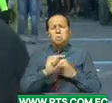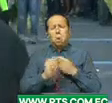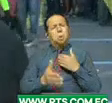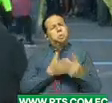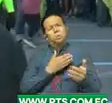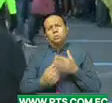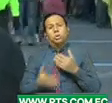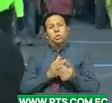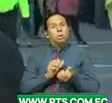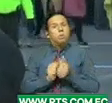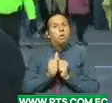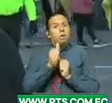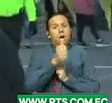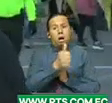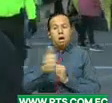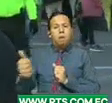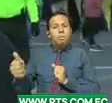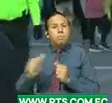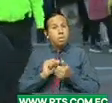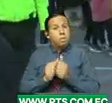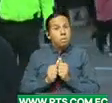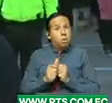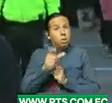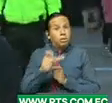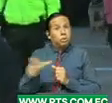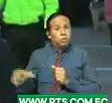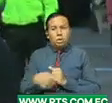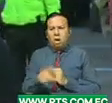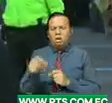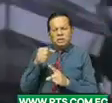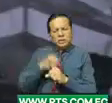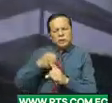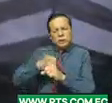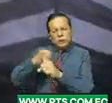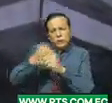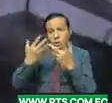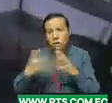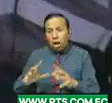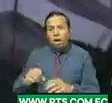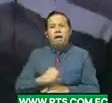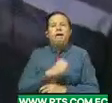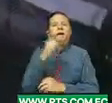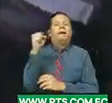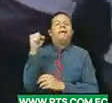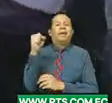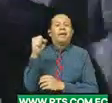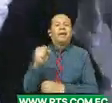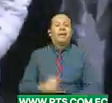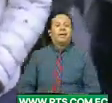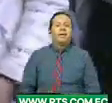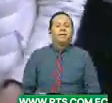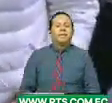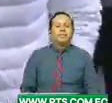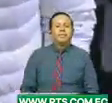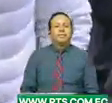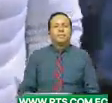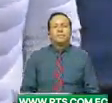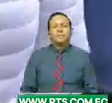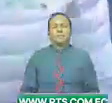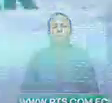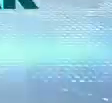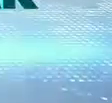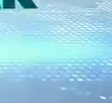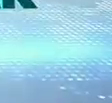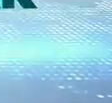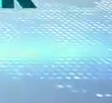los deportistas es de sacrificio y ahí están los resultados. Informa Miriam Enríquez.